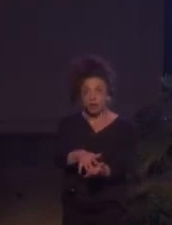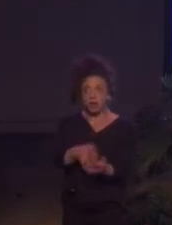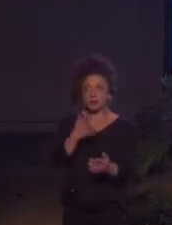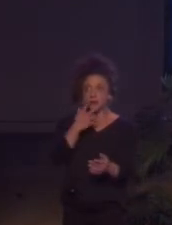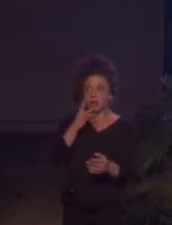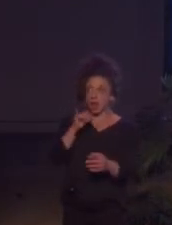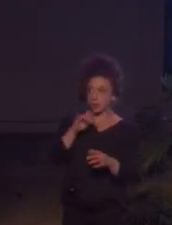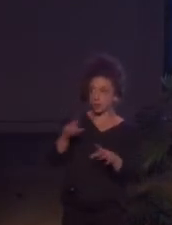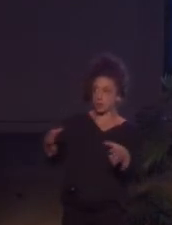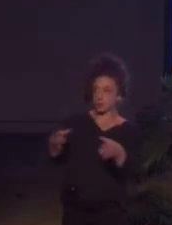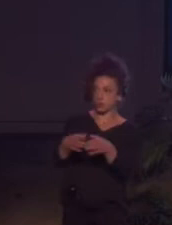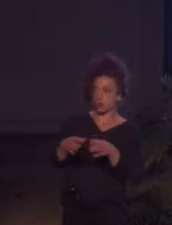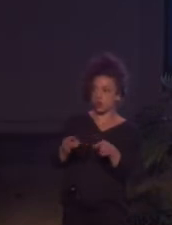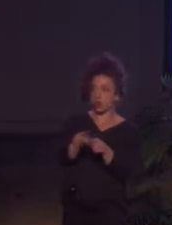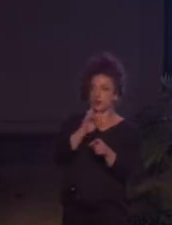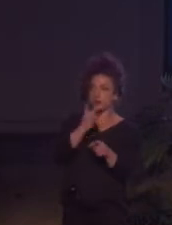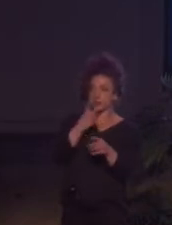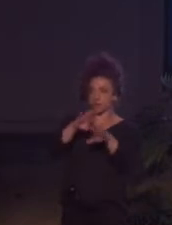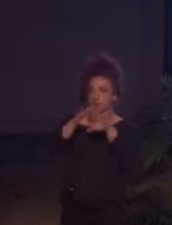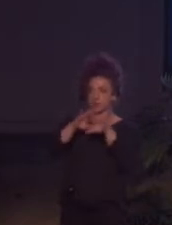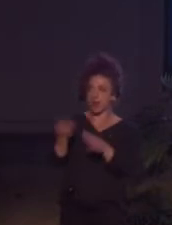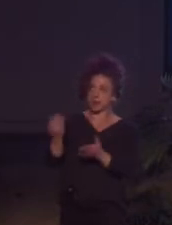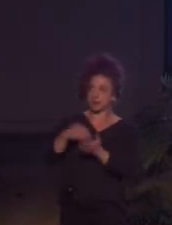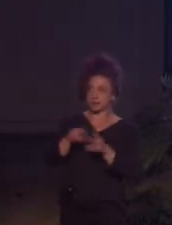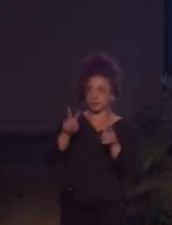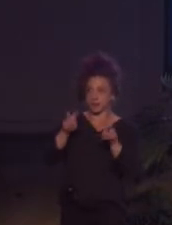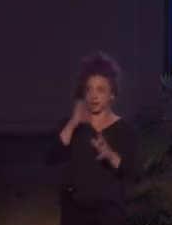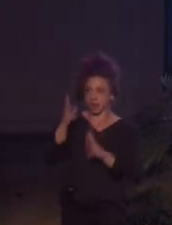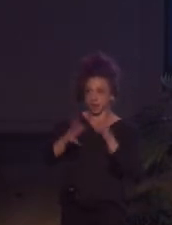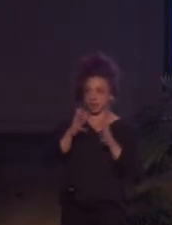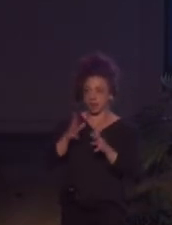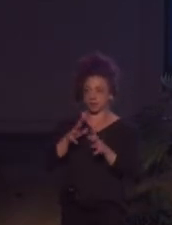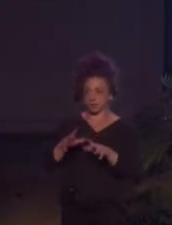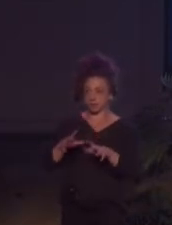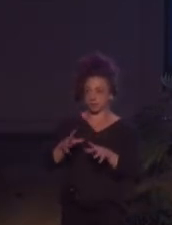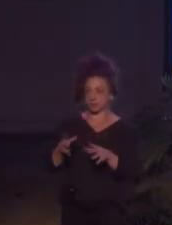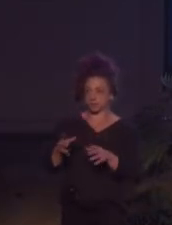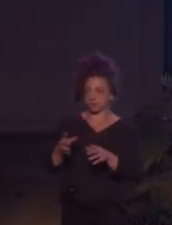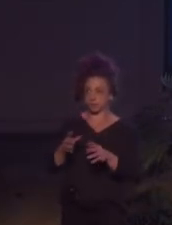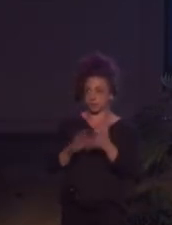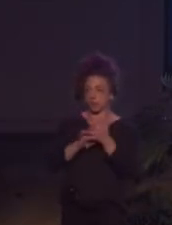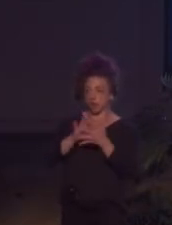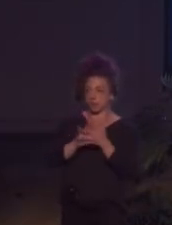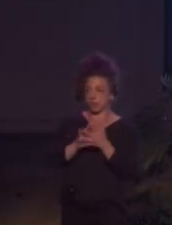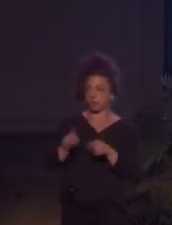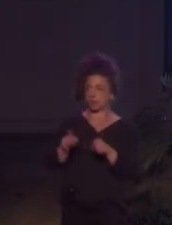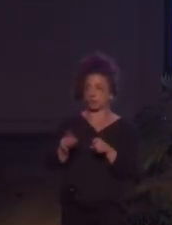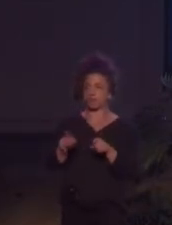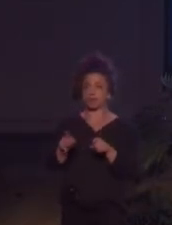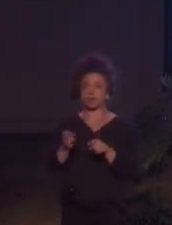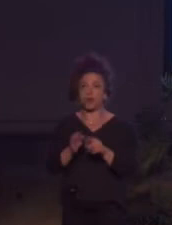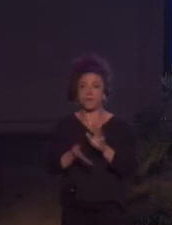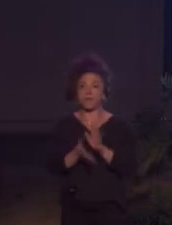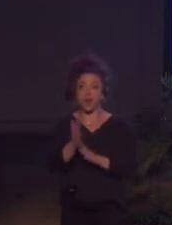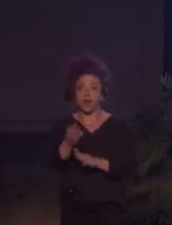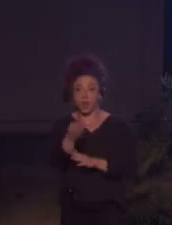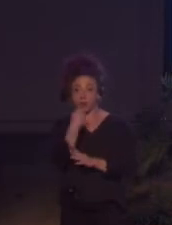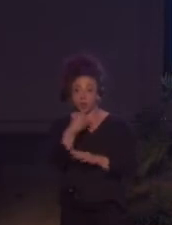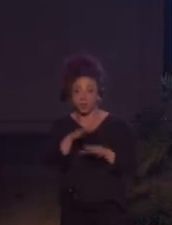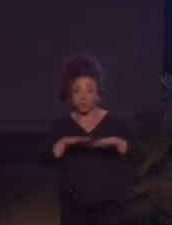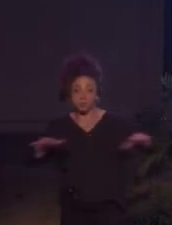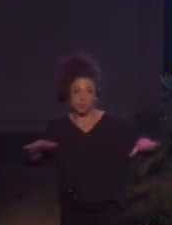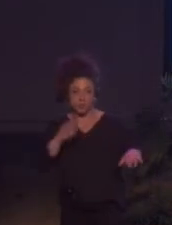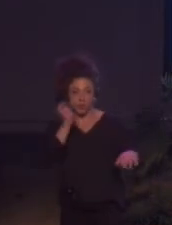antiespecista transfeminista. O vas a comer... Y bueno, y tienen en cuenta estas cosas, pero bueno, qué valor tienen, ¿no? Y